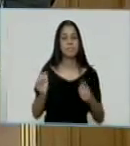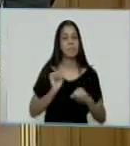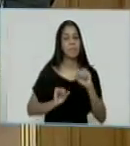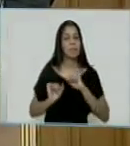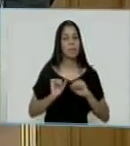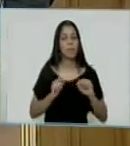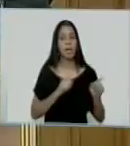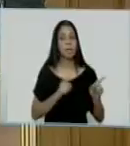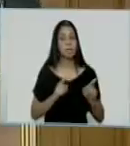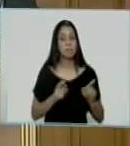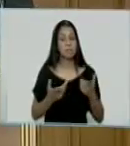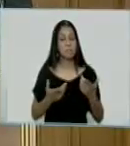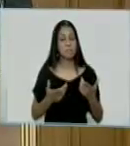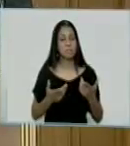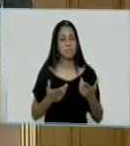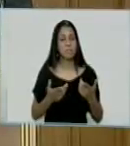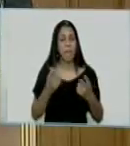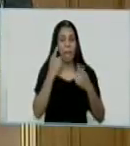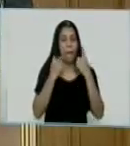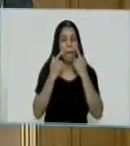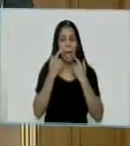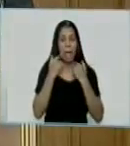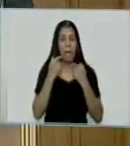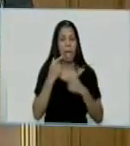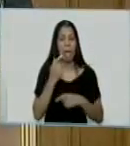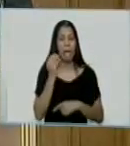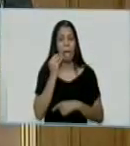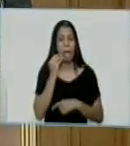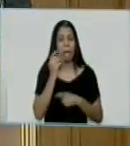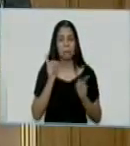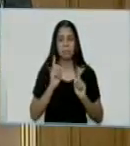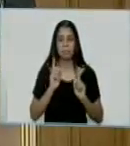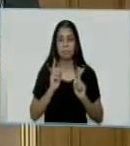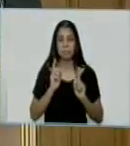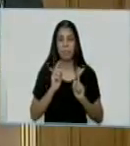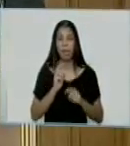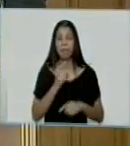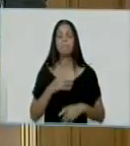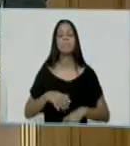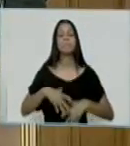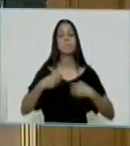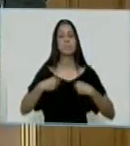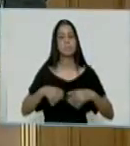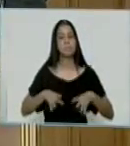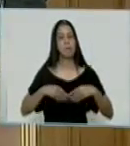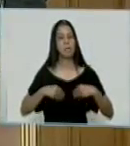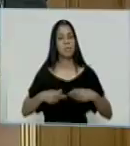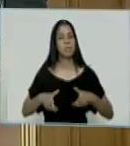Defiéndanse. Sin lloriqueos. Y asuman lo que ustedes querían hacer.